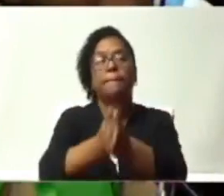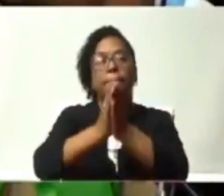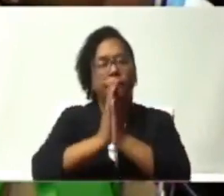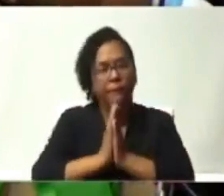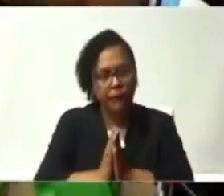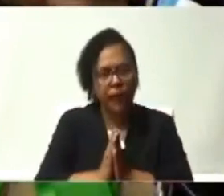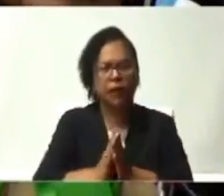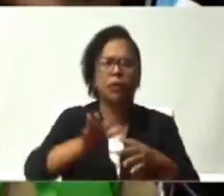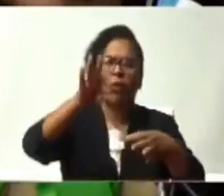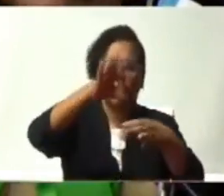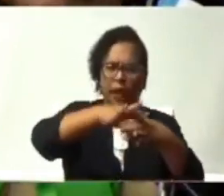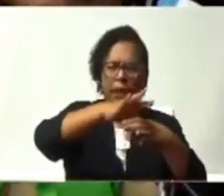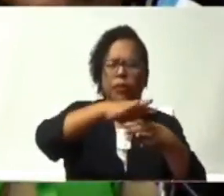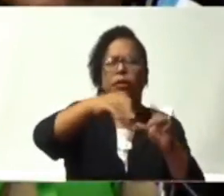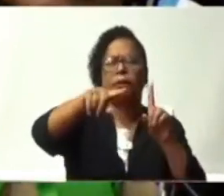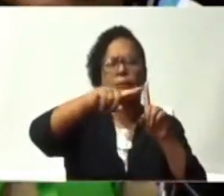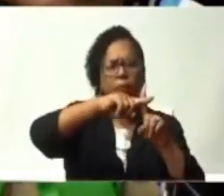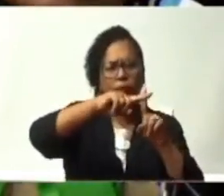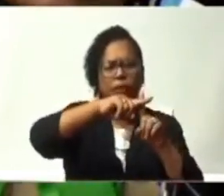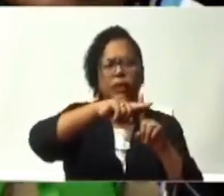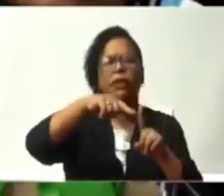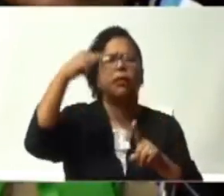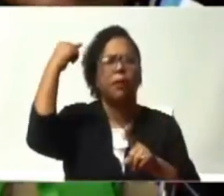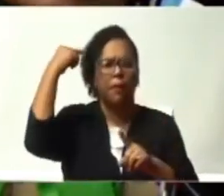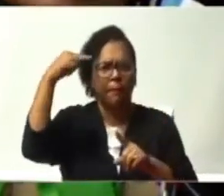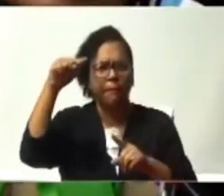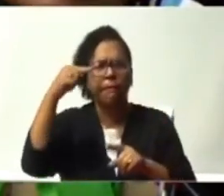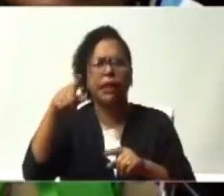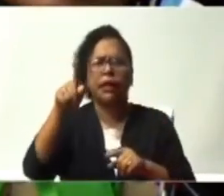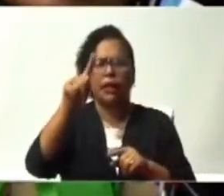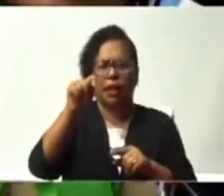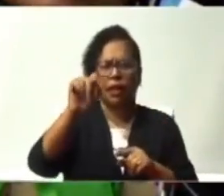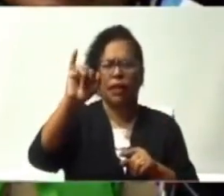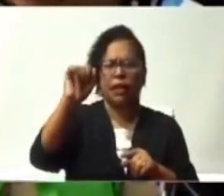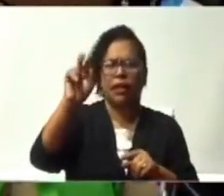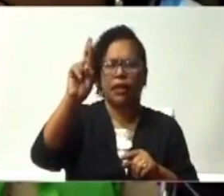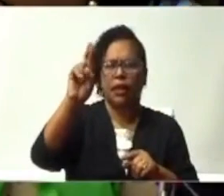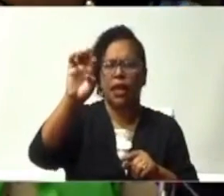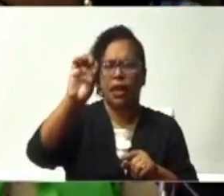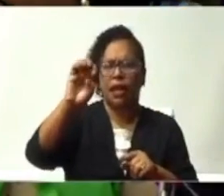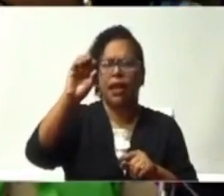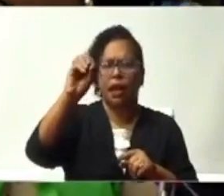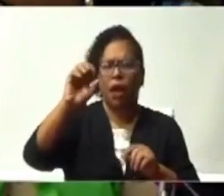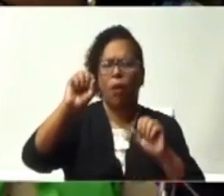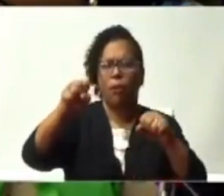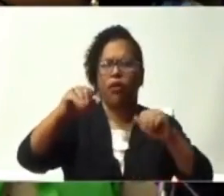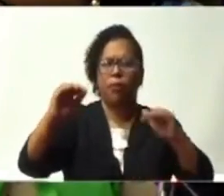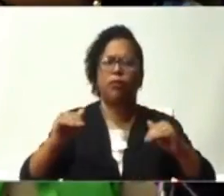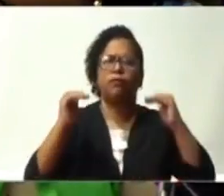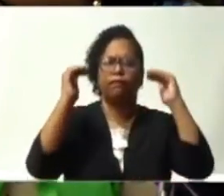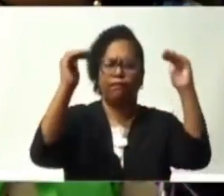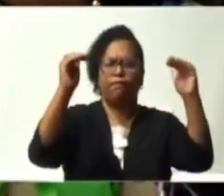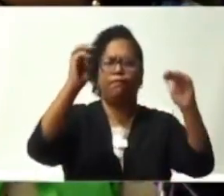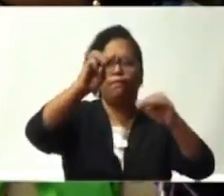vote favorablemente por este proyecto para que Tireo definitivamente se convierta en municipio a partir